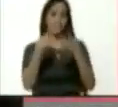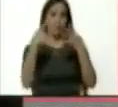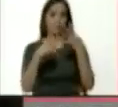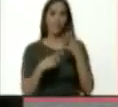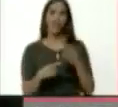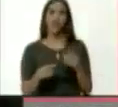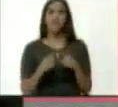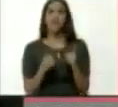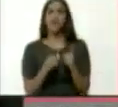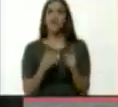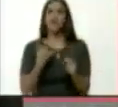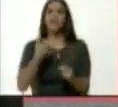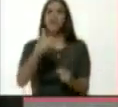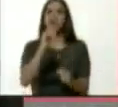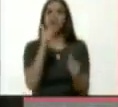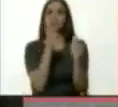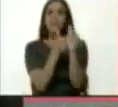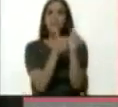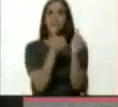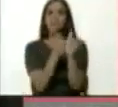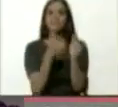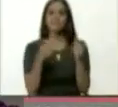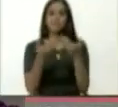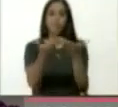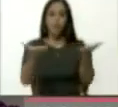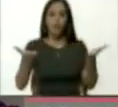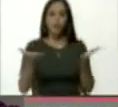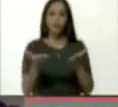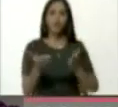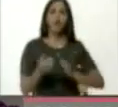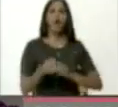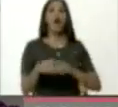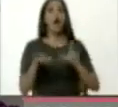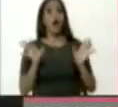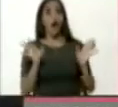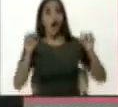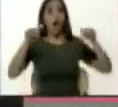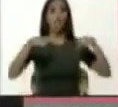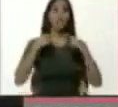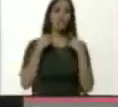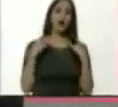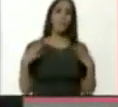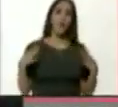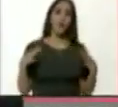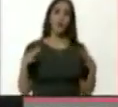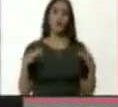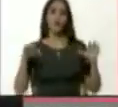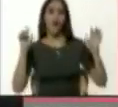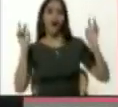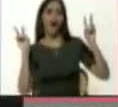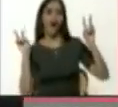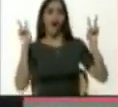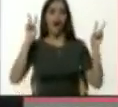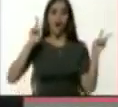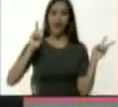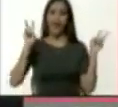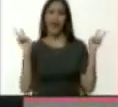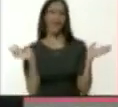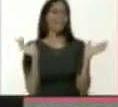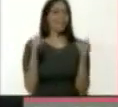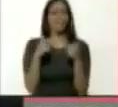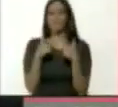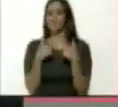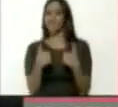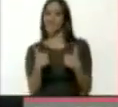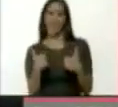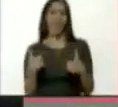hay detrás de esto? Lo que pasa es que es una moda. Es el hipismo, es el modismo, para decir, somos chéveres, somos